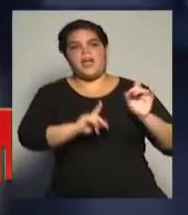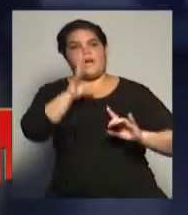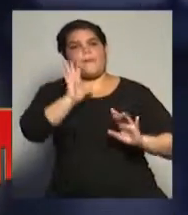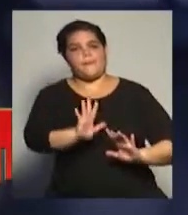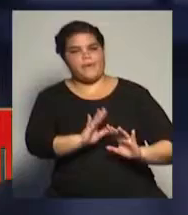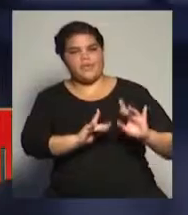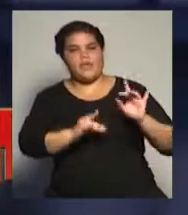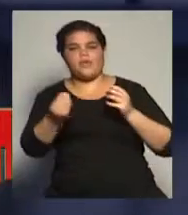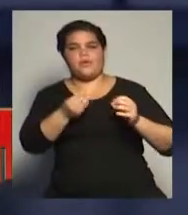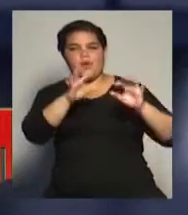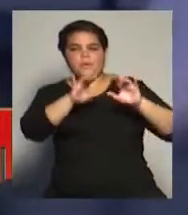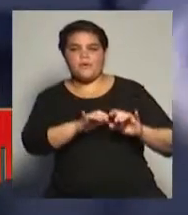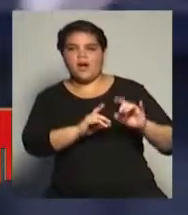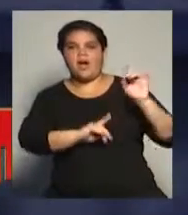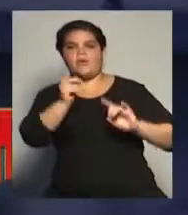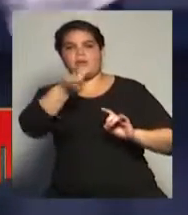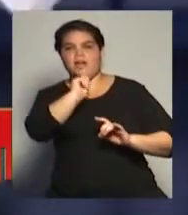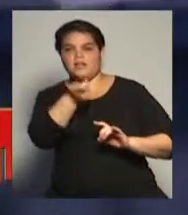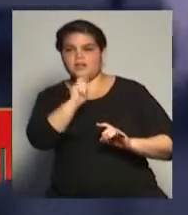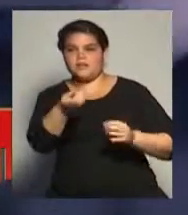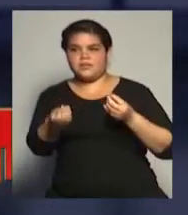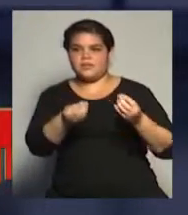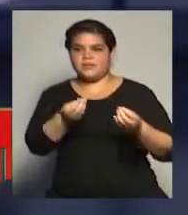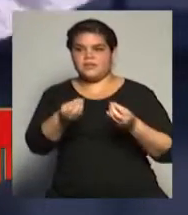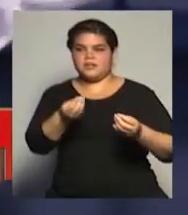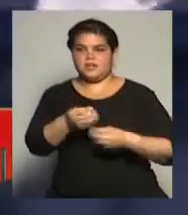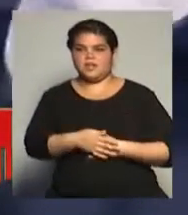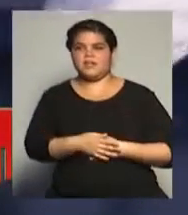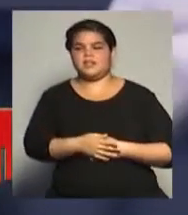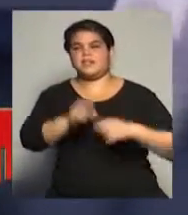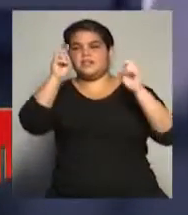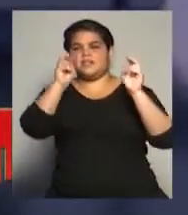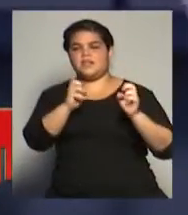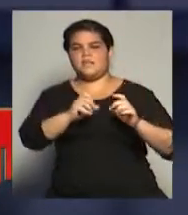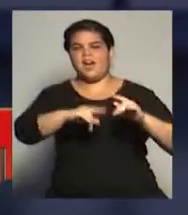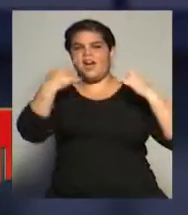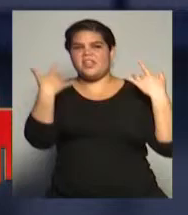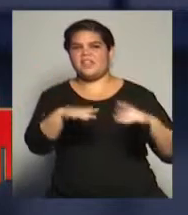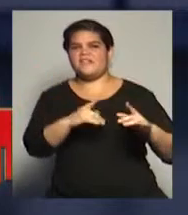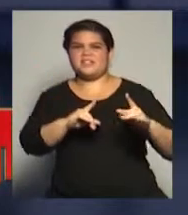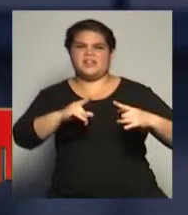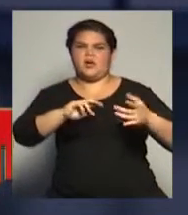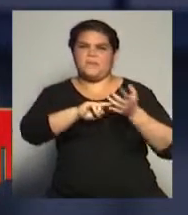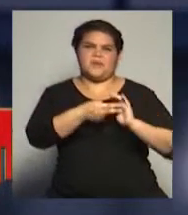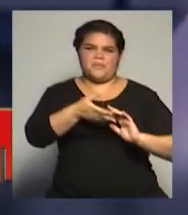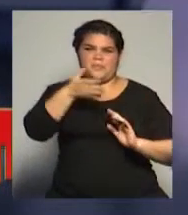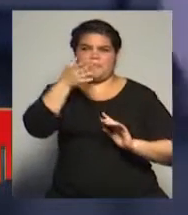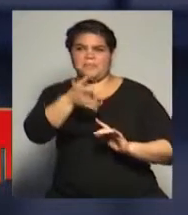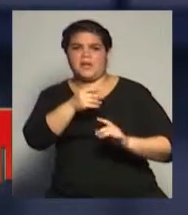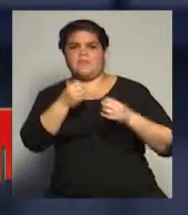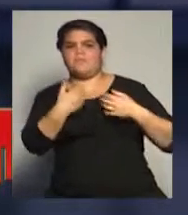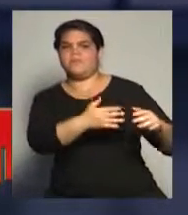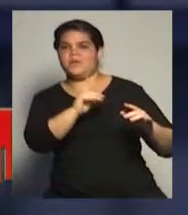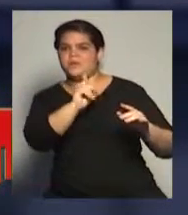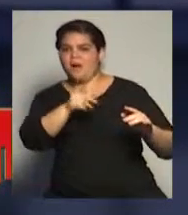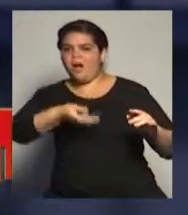cuidadoso. En estas entrevistas tampoco esquiva los temas como más difíciles y más polémicos y tiene